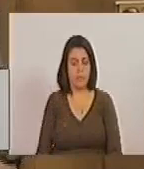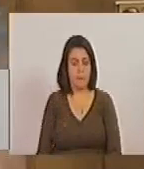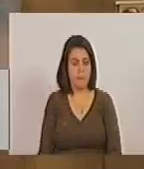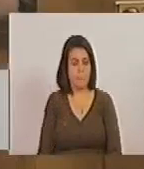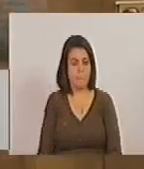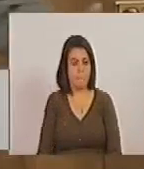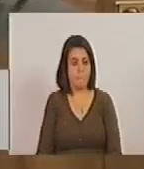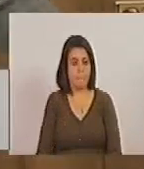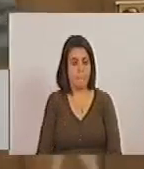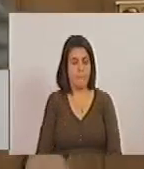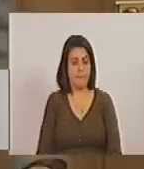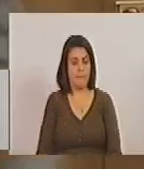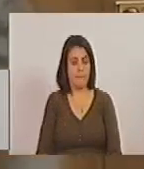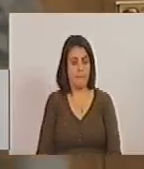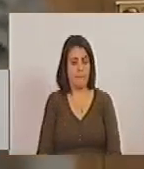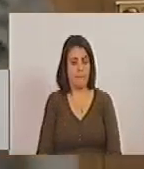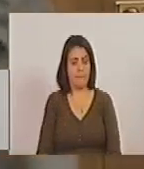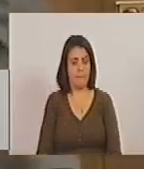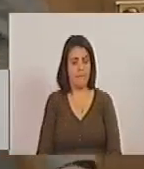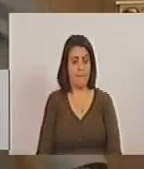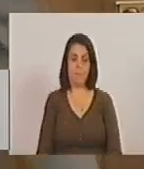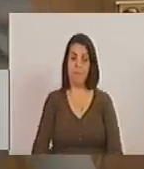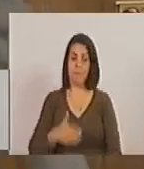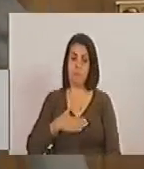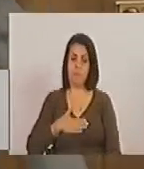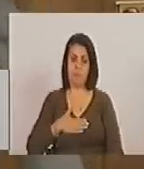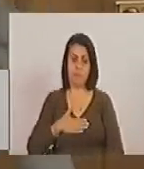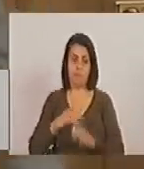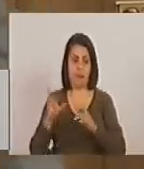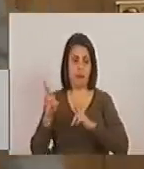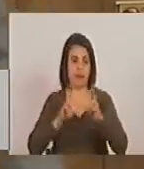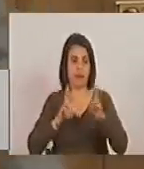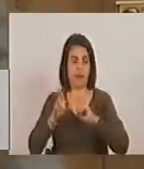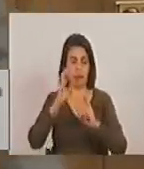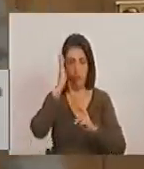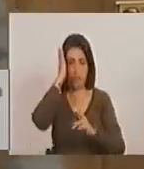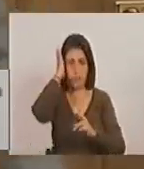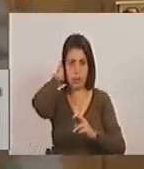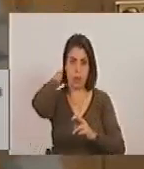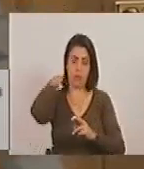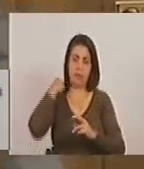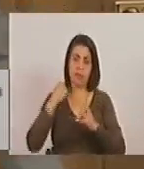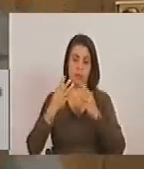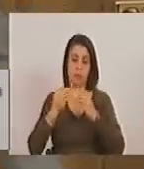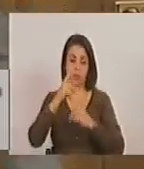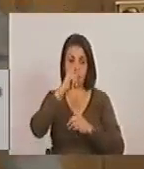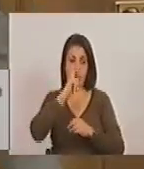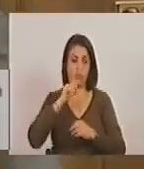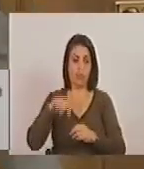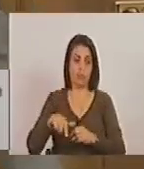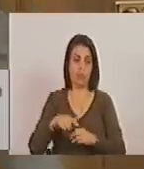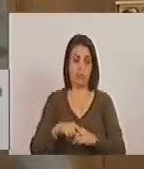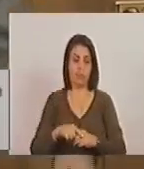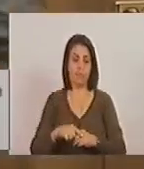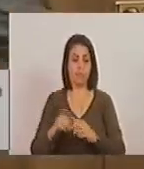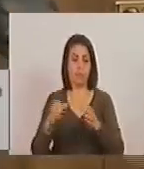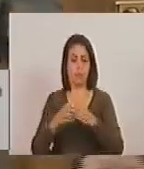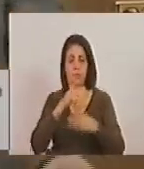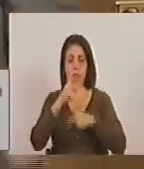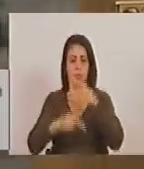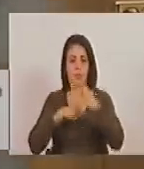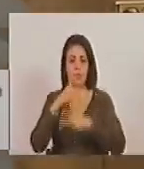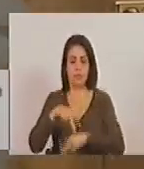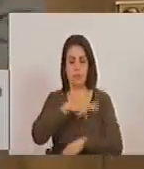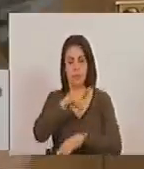En mis relaciones consuetudinarias con Argelia a lo largo de muchos años en la militancia política,